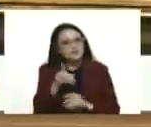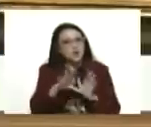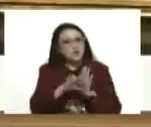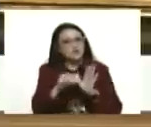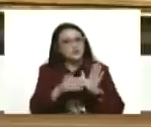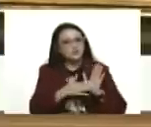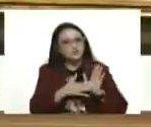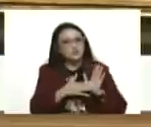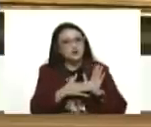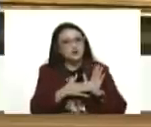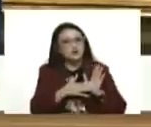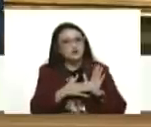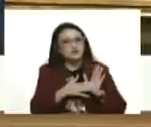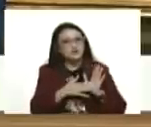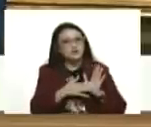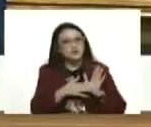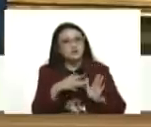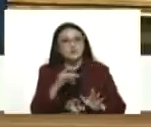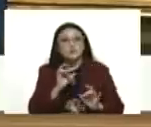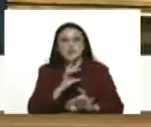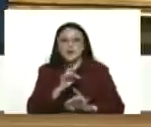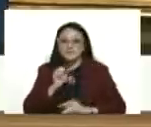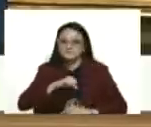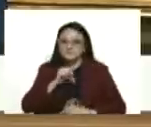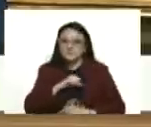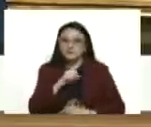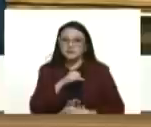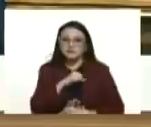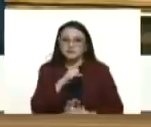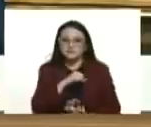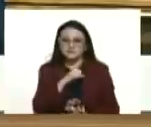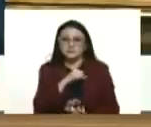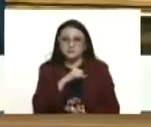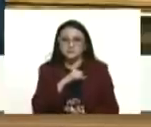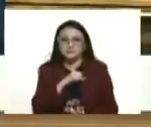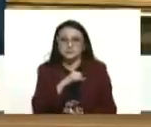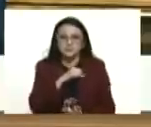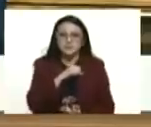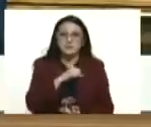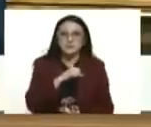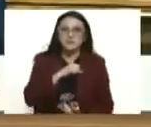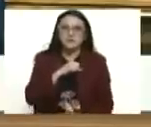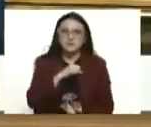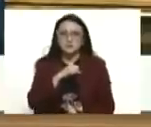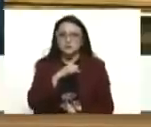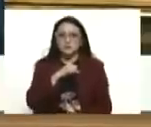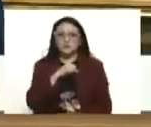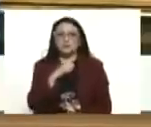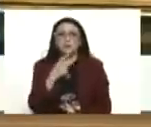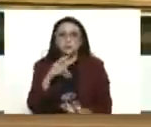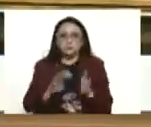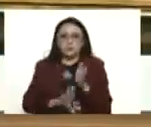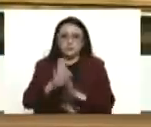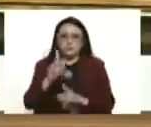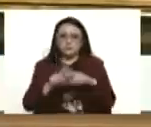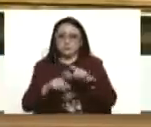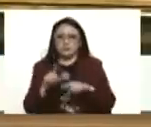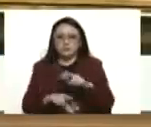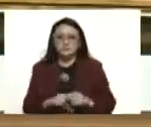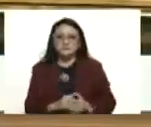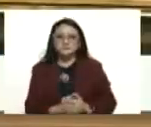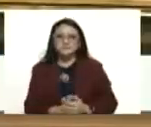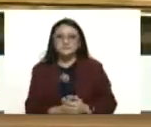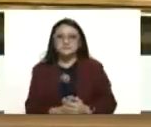constitucional. Duele. Pero en el desarrollo de los acontecimientos